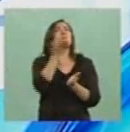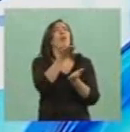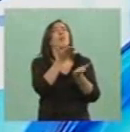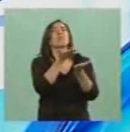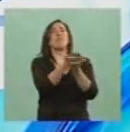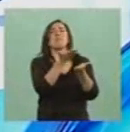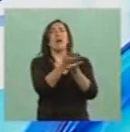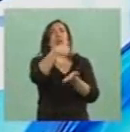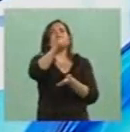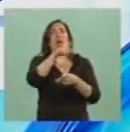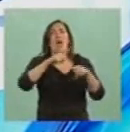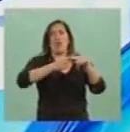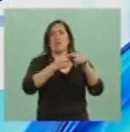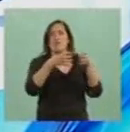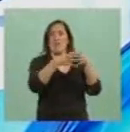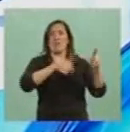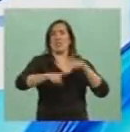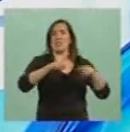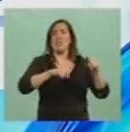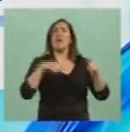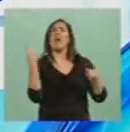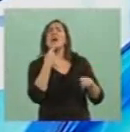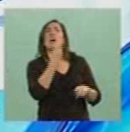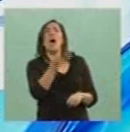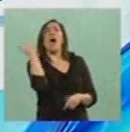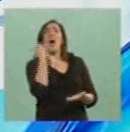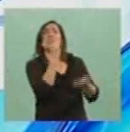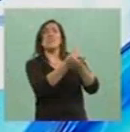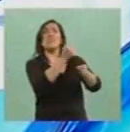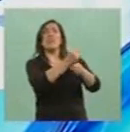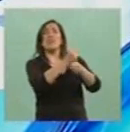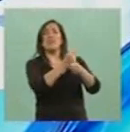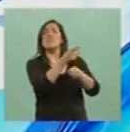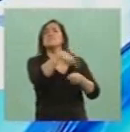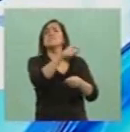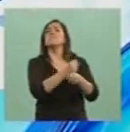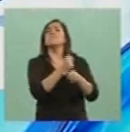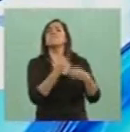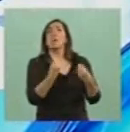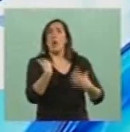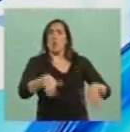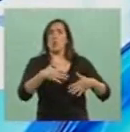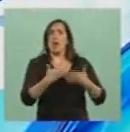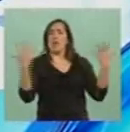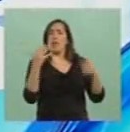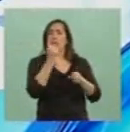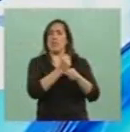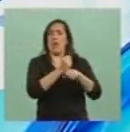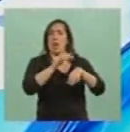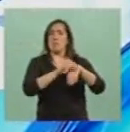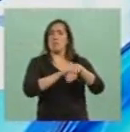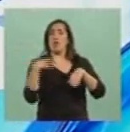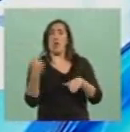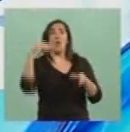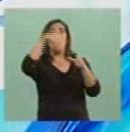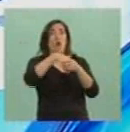historia finalmente también lo hará, ¿qué hicieron cuando estuvieron a cargo de tamaña responsabilidad otorgada por el